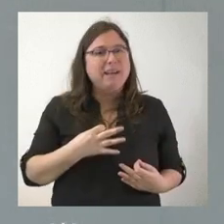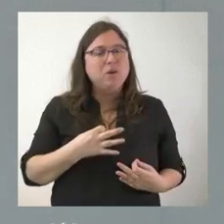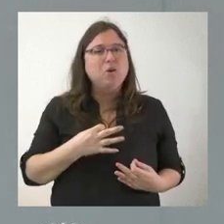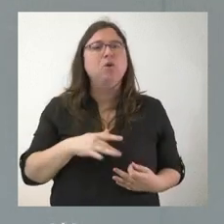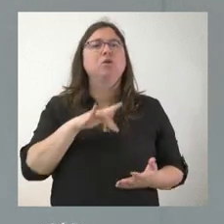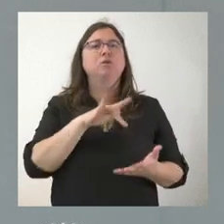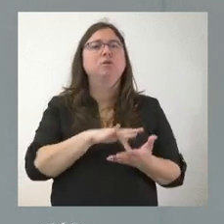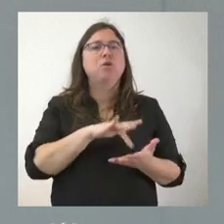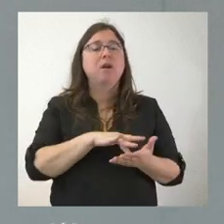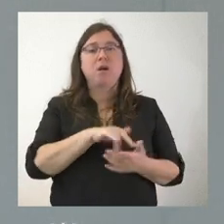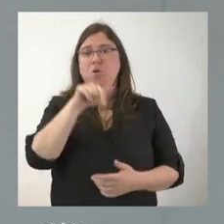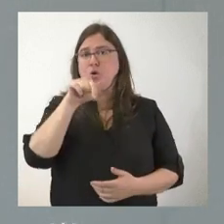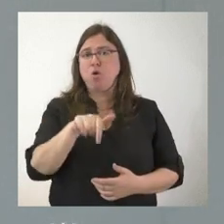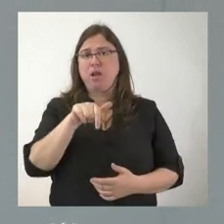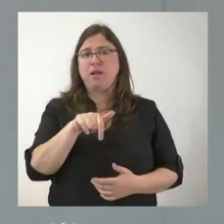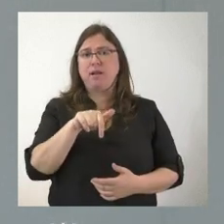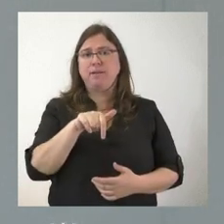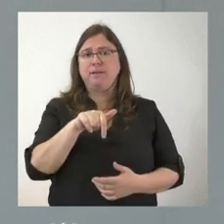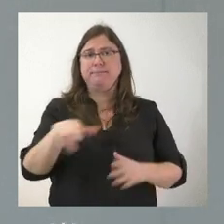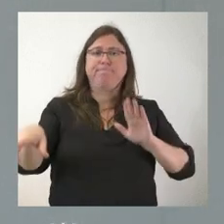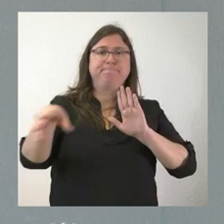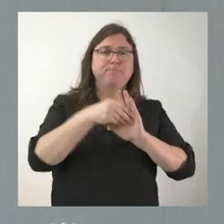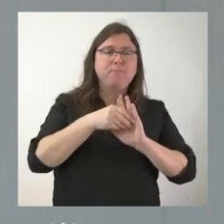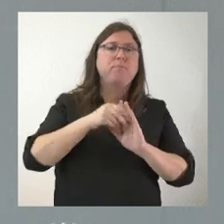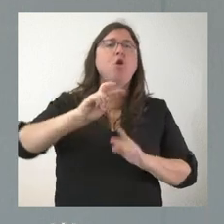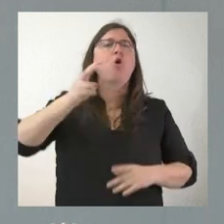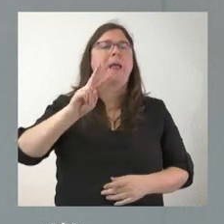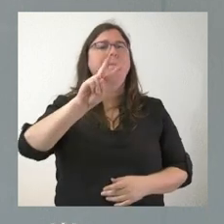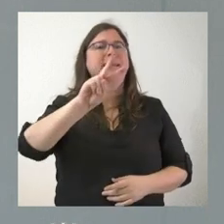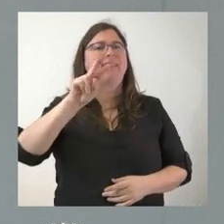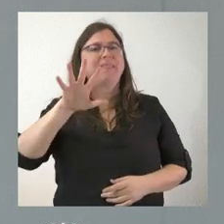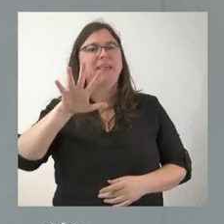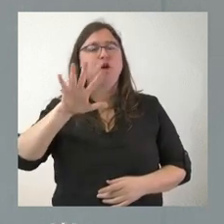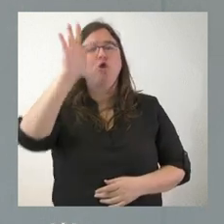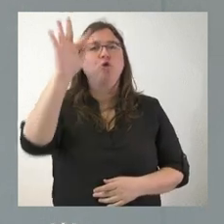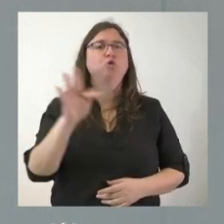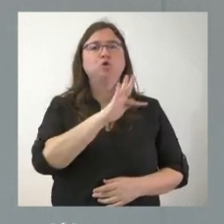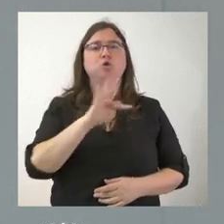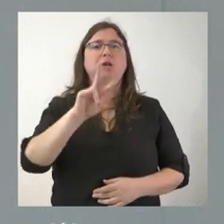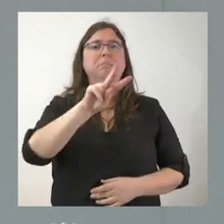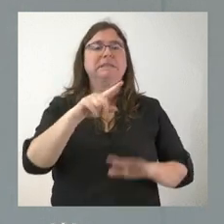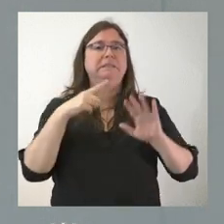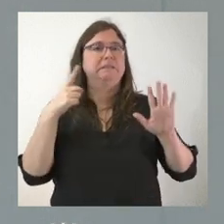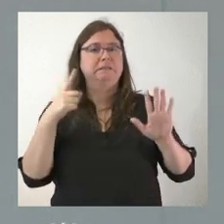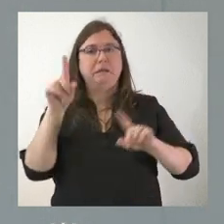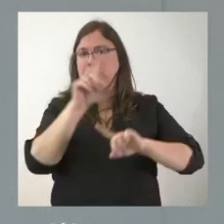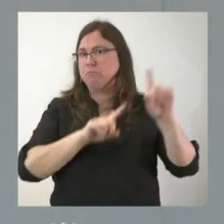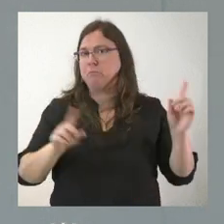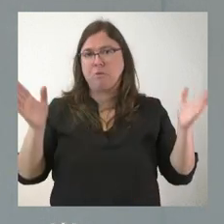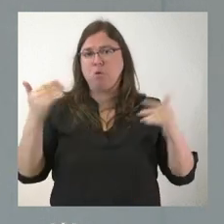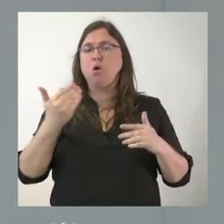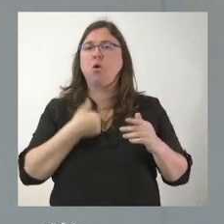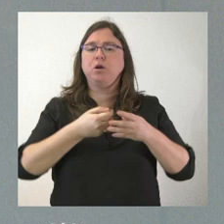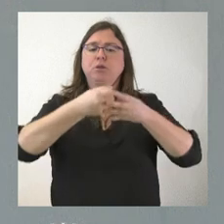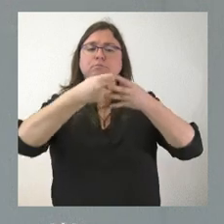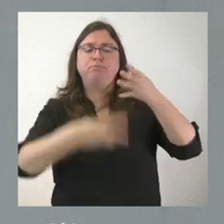de la que hoy hemos incorporado otras 25 total con la de 26 y no tenemos inconveniente alguno en ofrecerle la